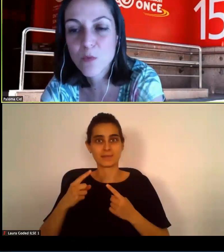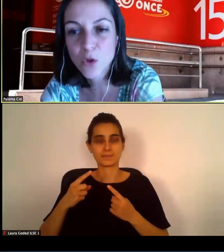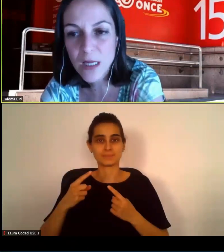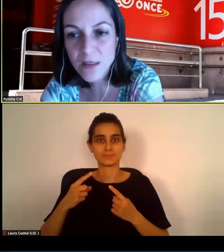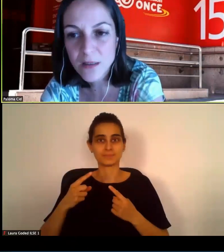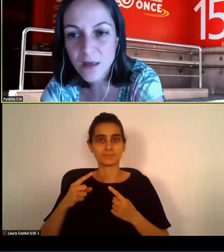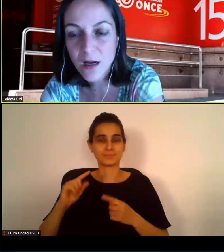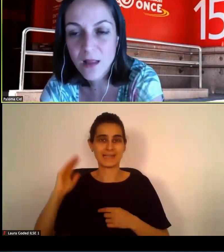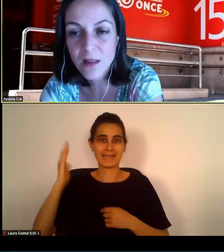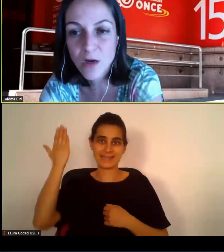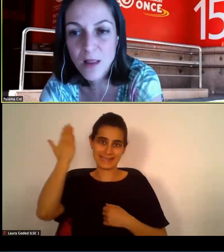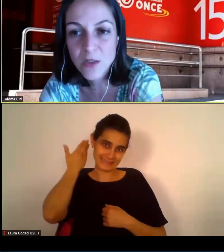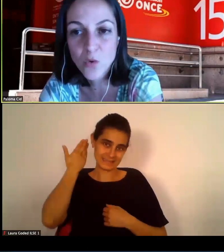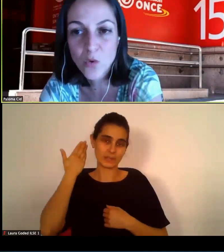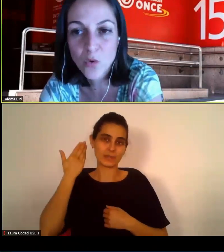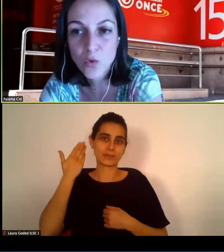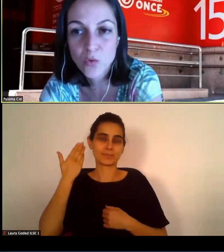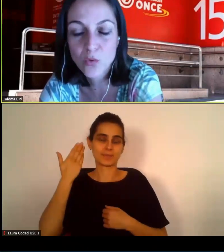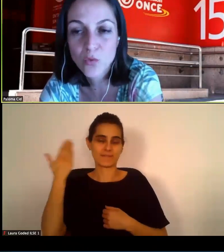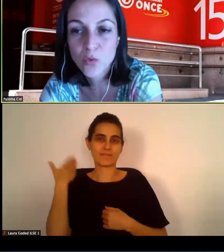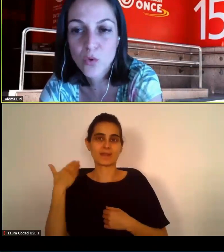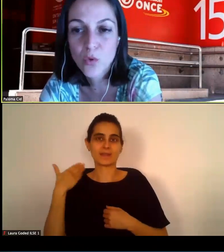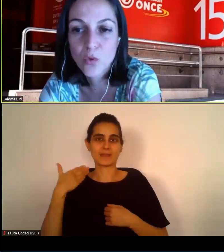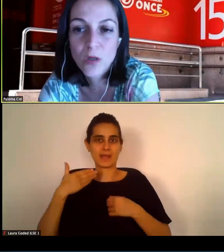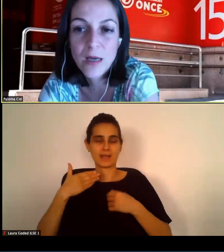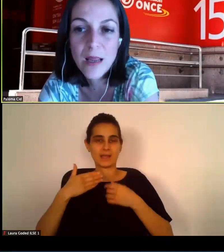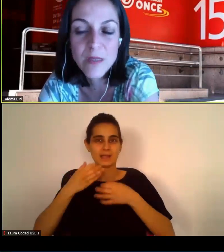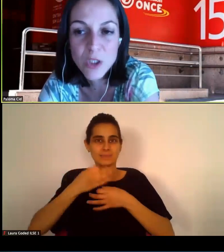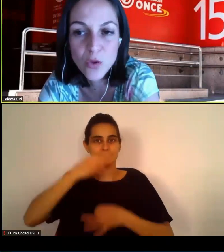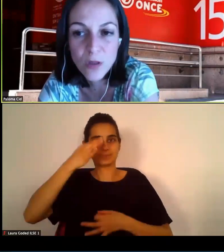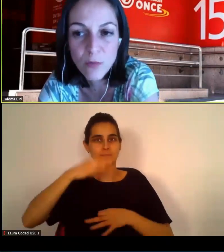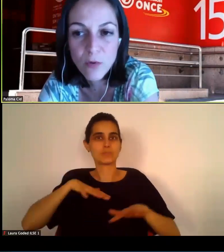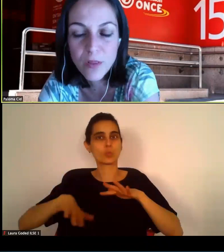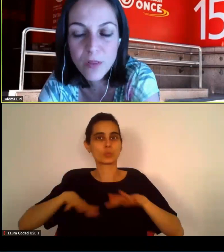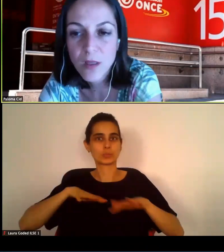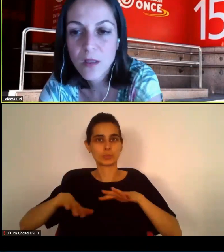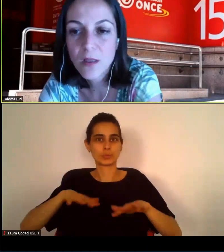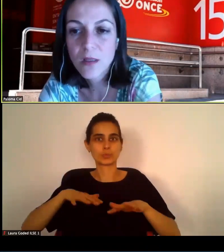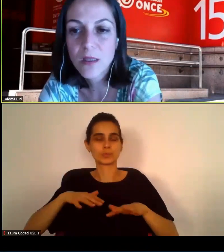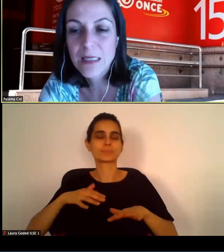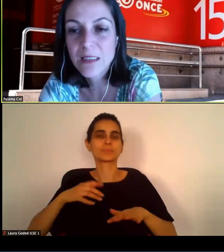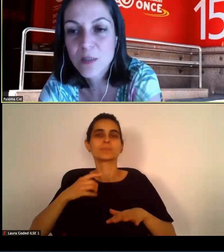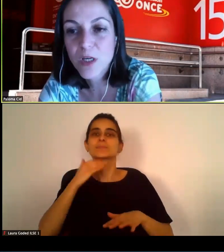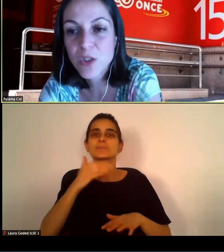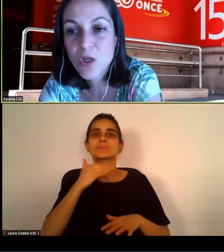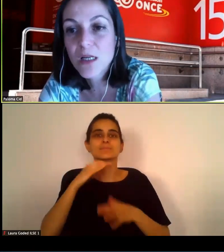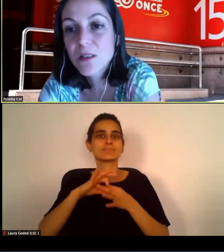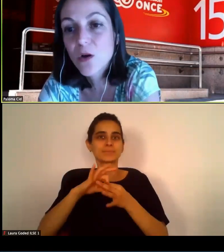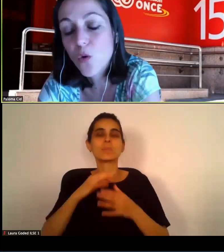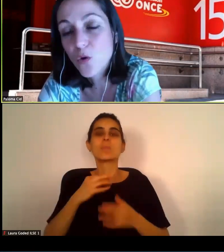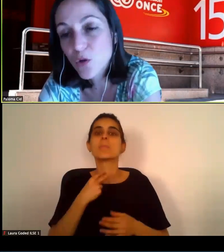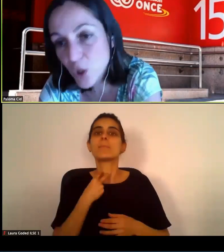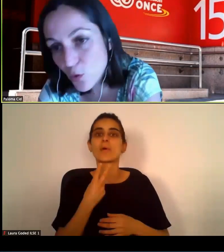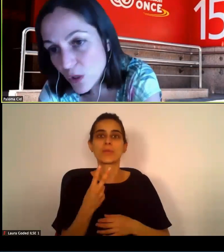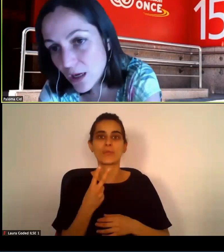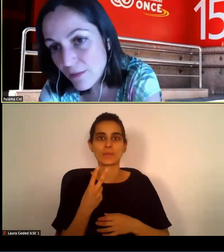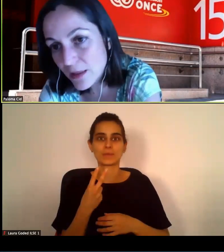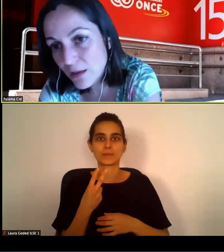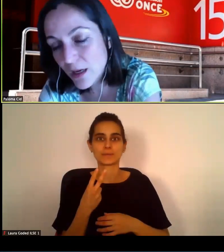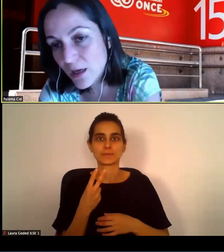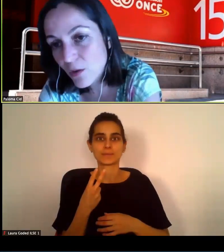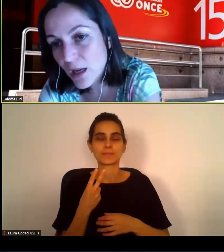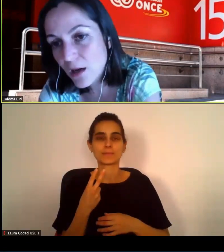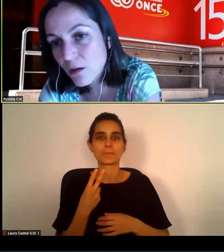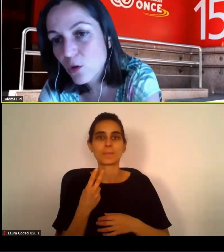estructuras motoras relacionadas con la emisión de voz y que esas personas o no se comunicaban